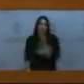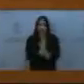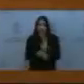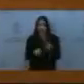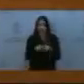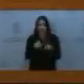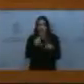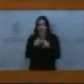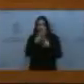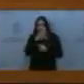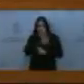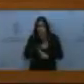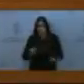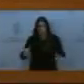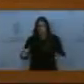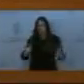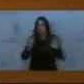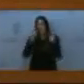Sexto,